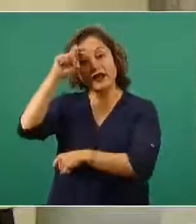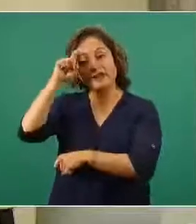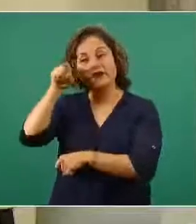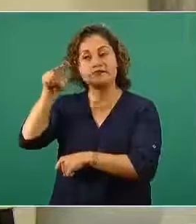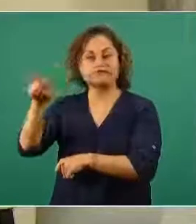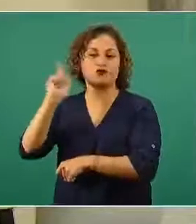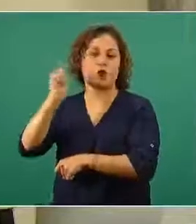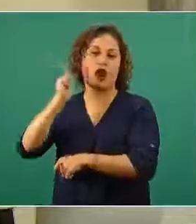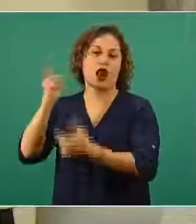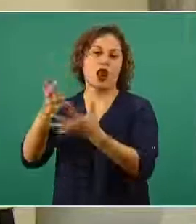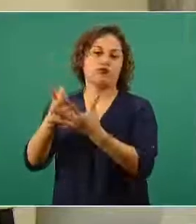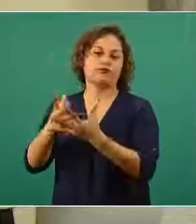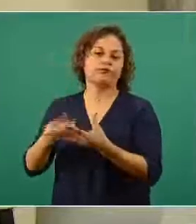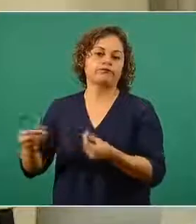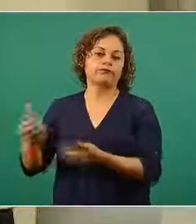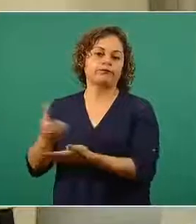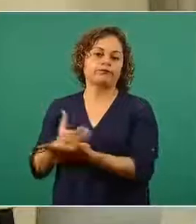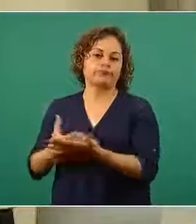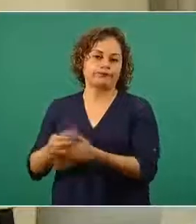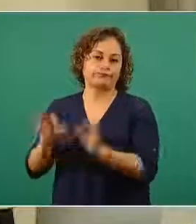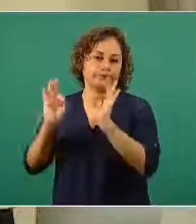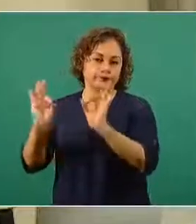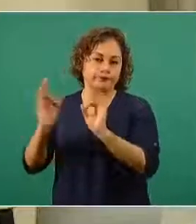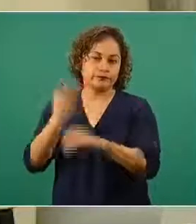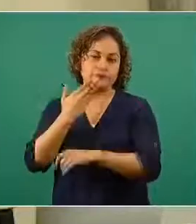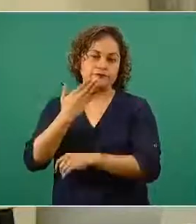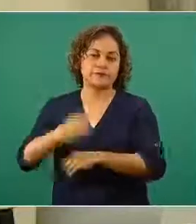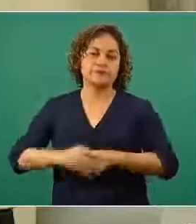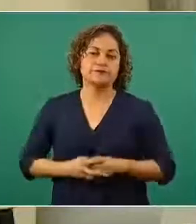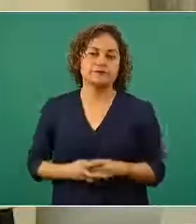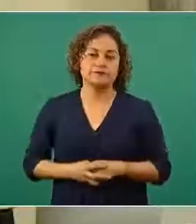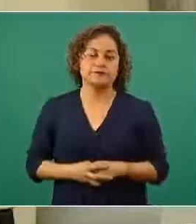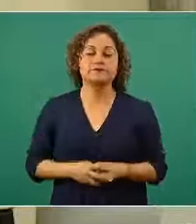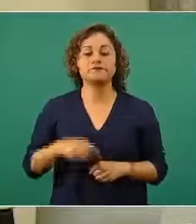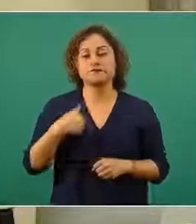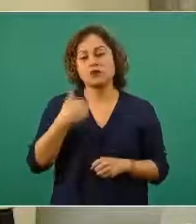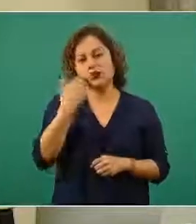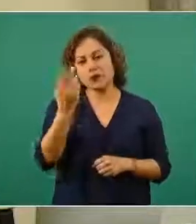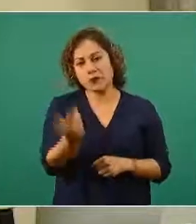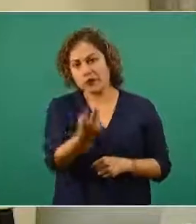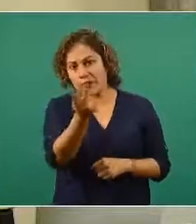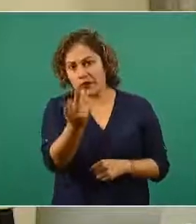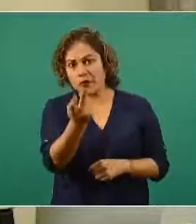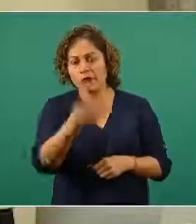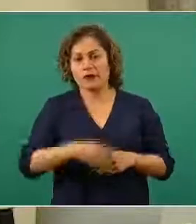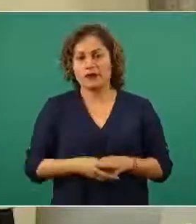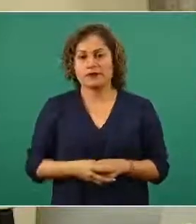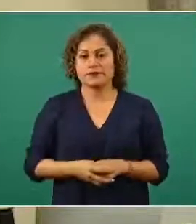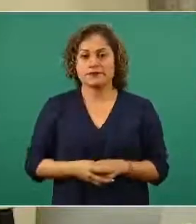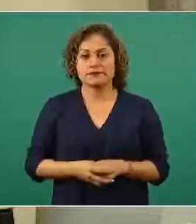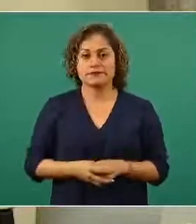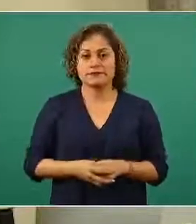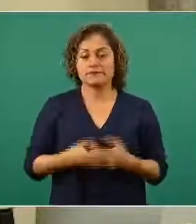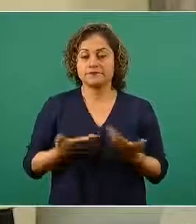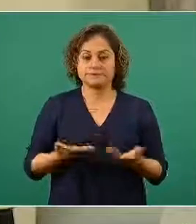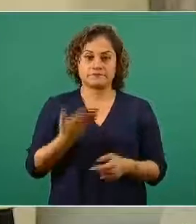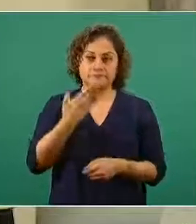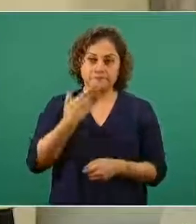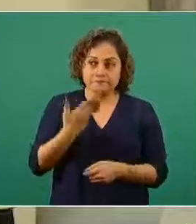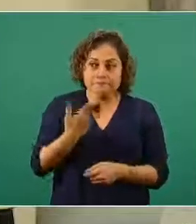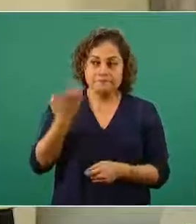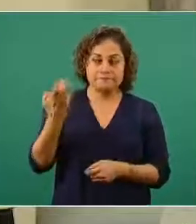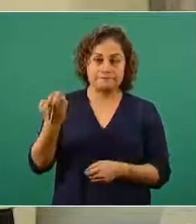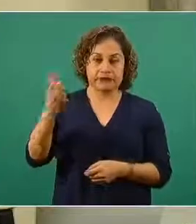pronto. Quisiera preguntarle rápidamente si, qué bueno que el doctor Hugo López-Gatell